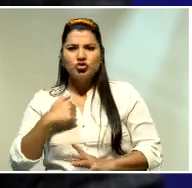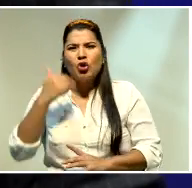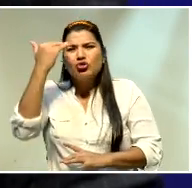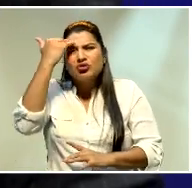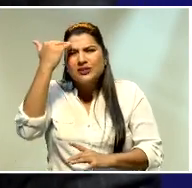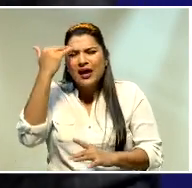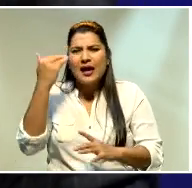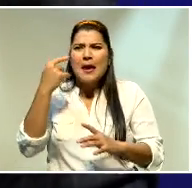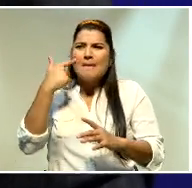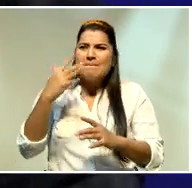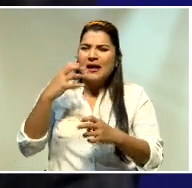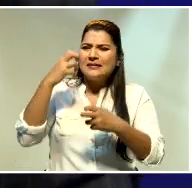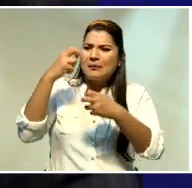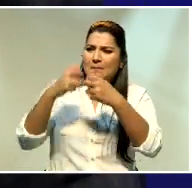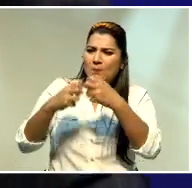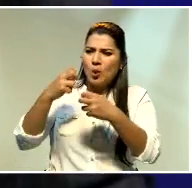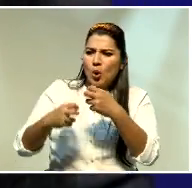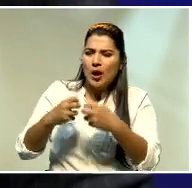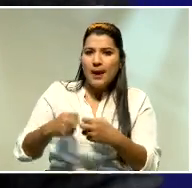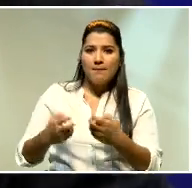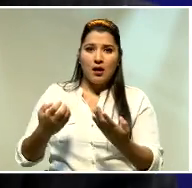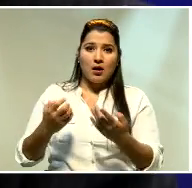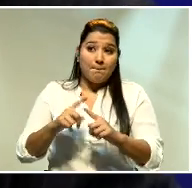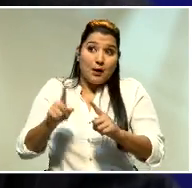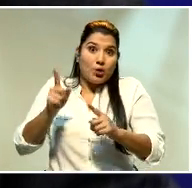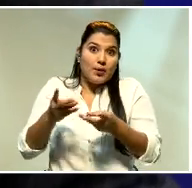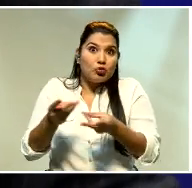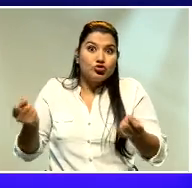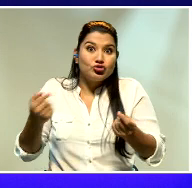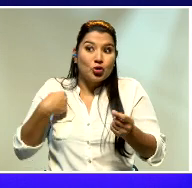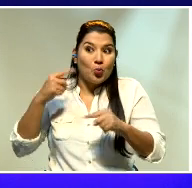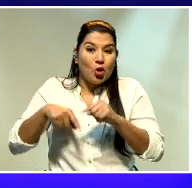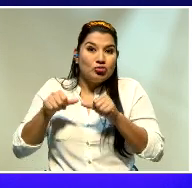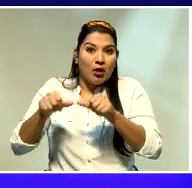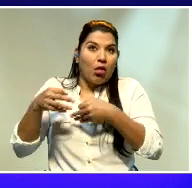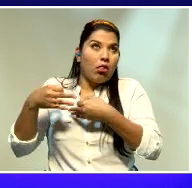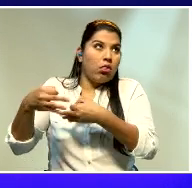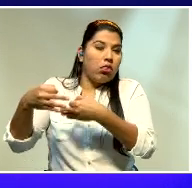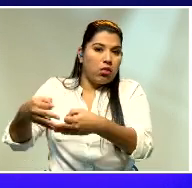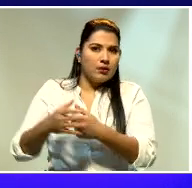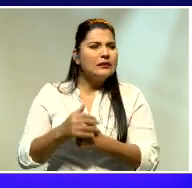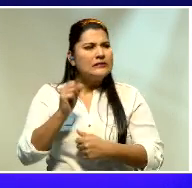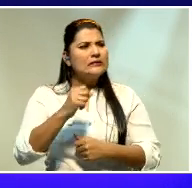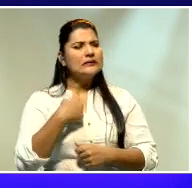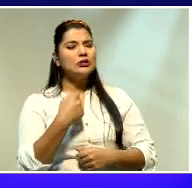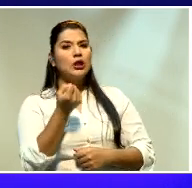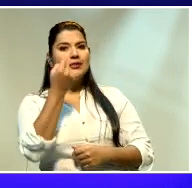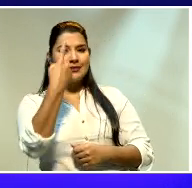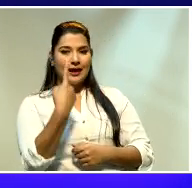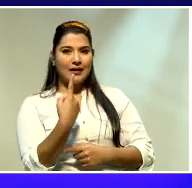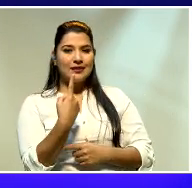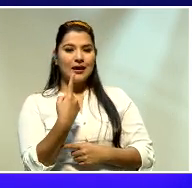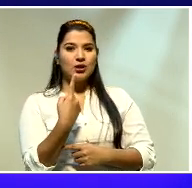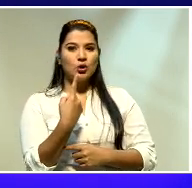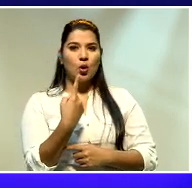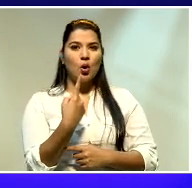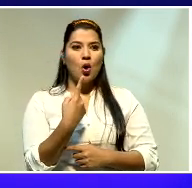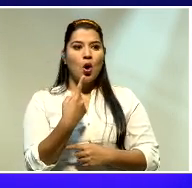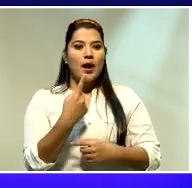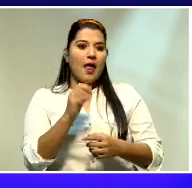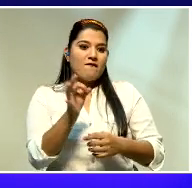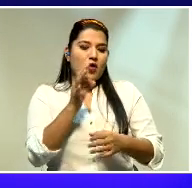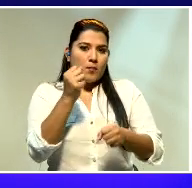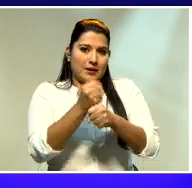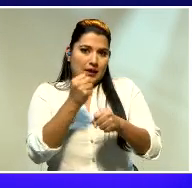suenan como problemas y cosas pero eso es porque hay que resolverlo. Totalmente. Hay que resolverlo. Y entiendo la dinámica de la presidencia